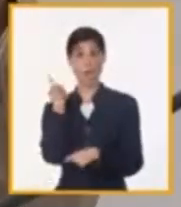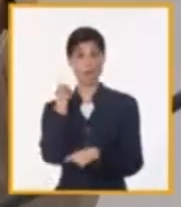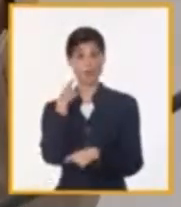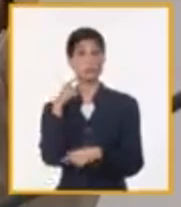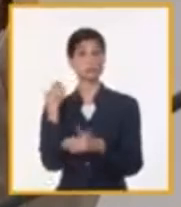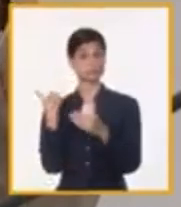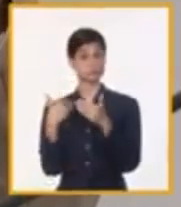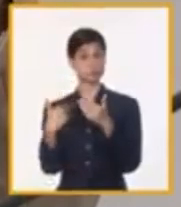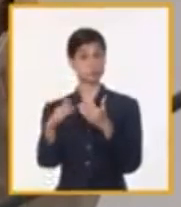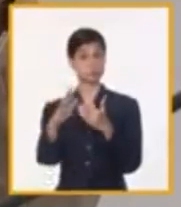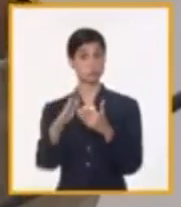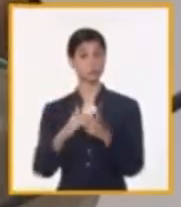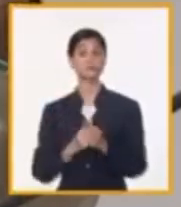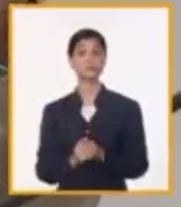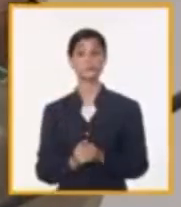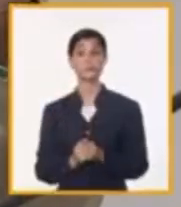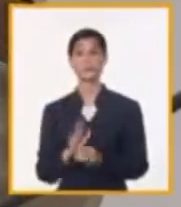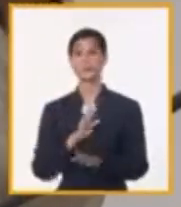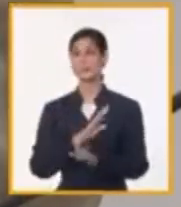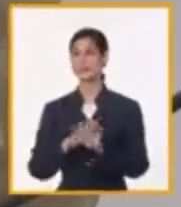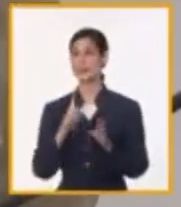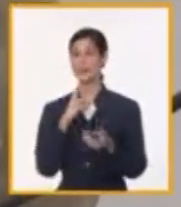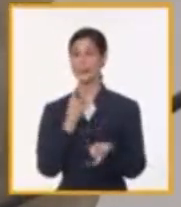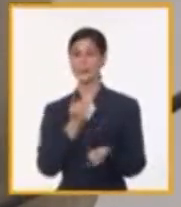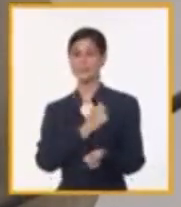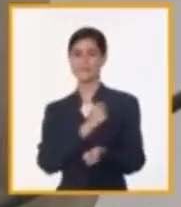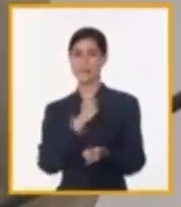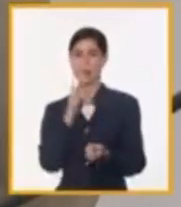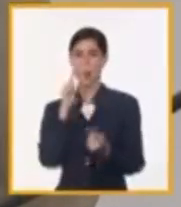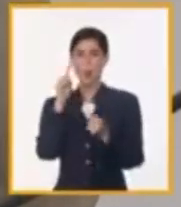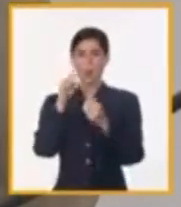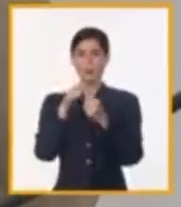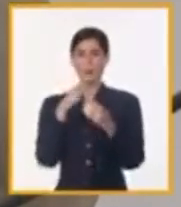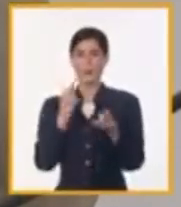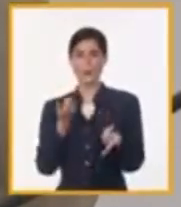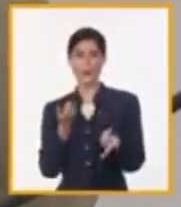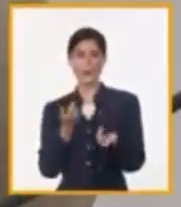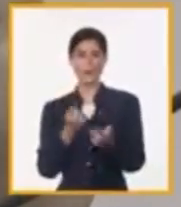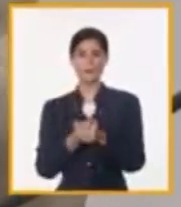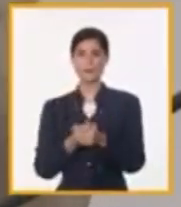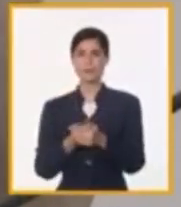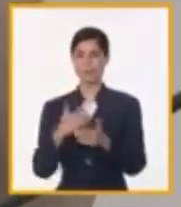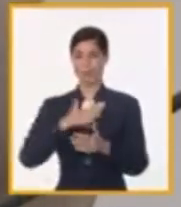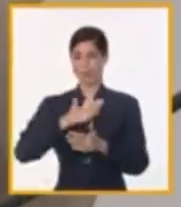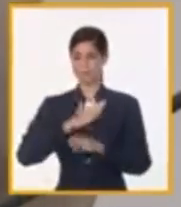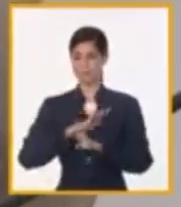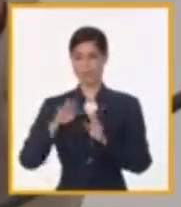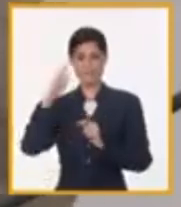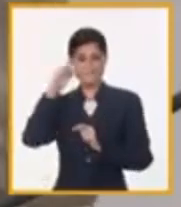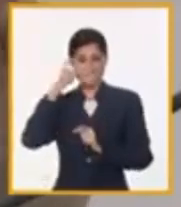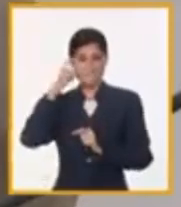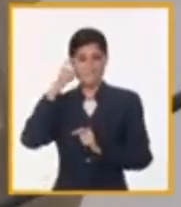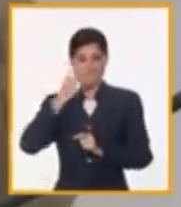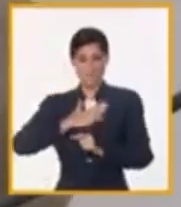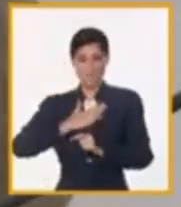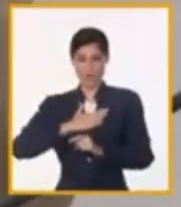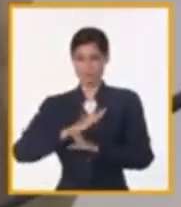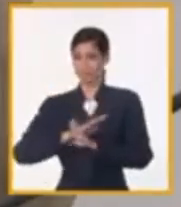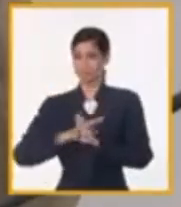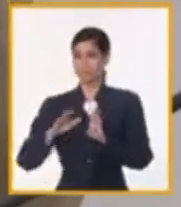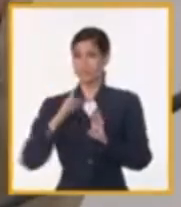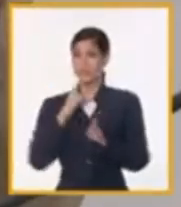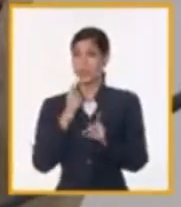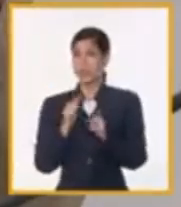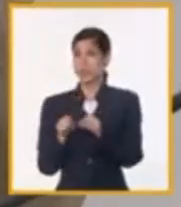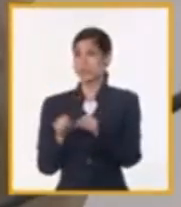pasa que su afán de venganza y su afán de salvarse él personalmente su gobierno su imagen que estaba que estaba